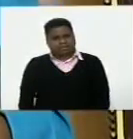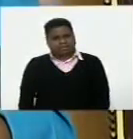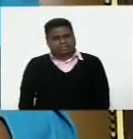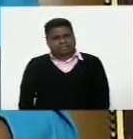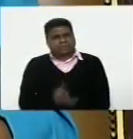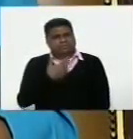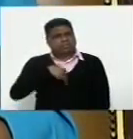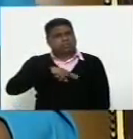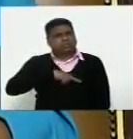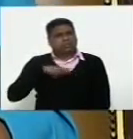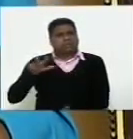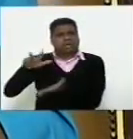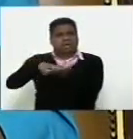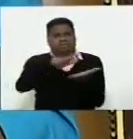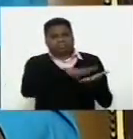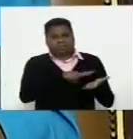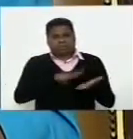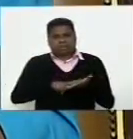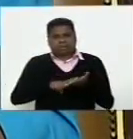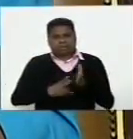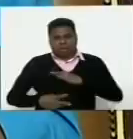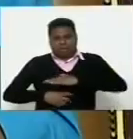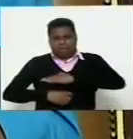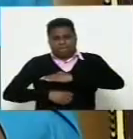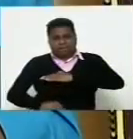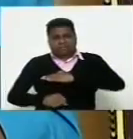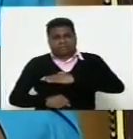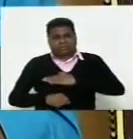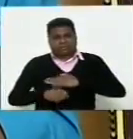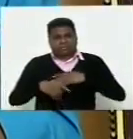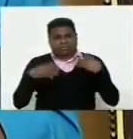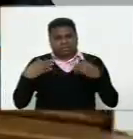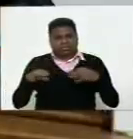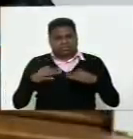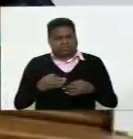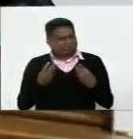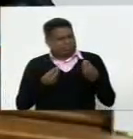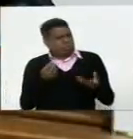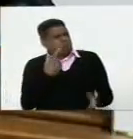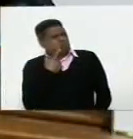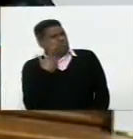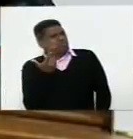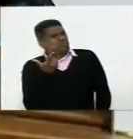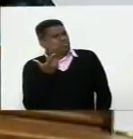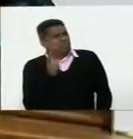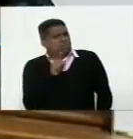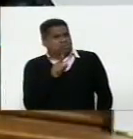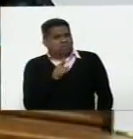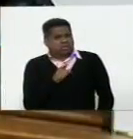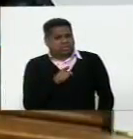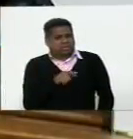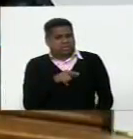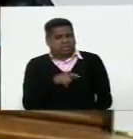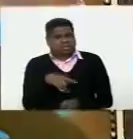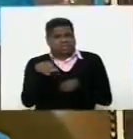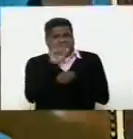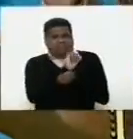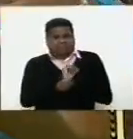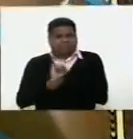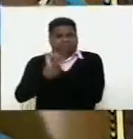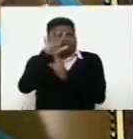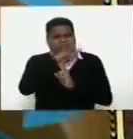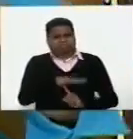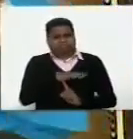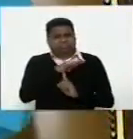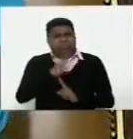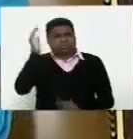aprobando un decreto sobre el parto humanizado, y él me dice, ¿pero cómo? Ustedes que están bajo asedio, que acaba